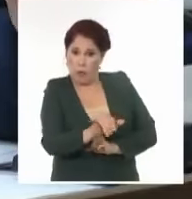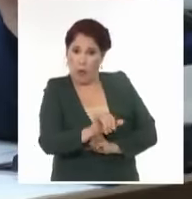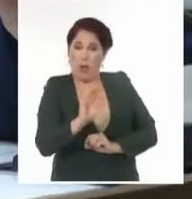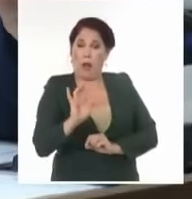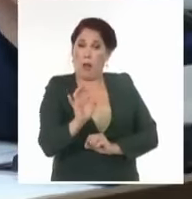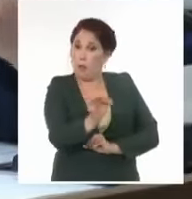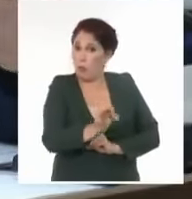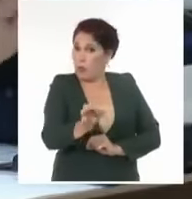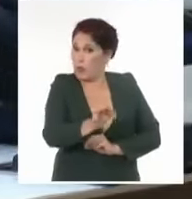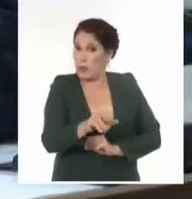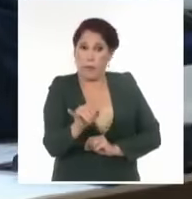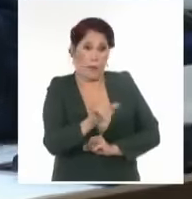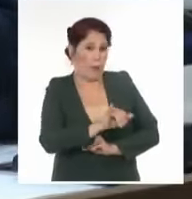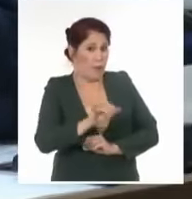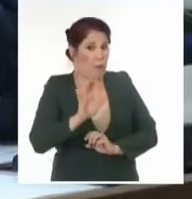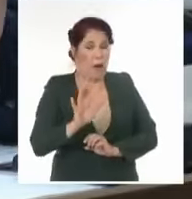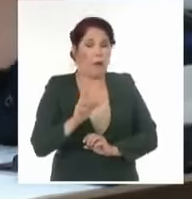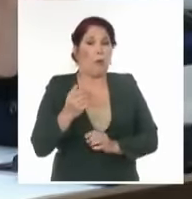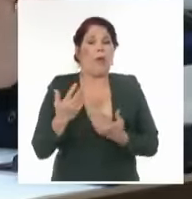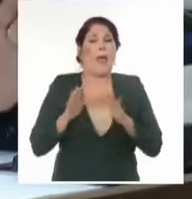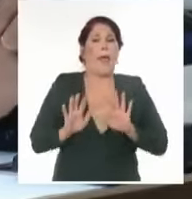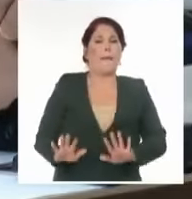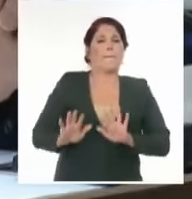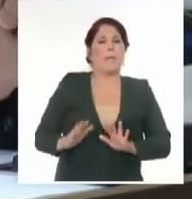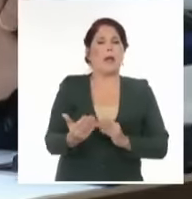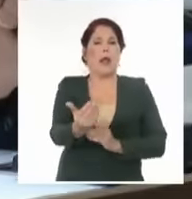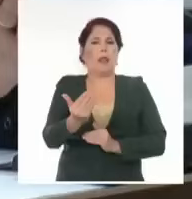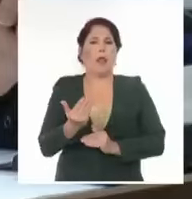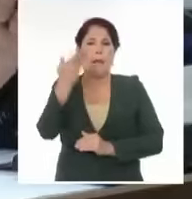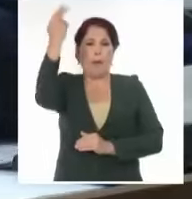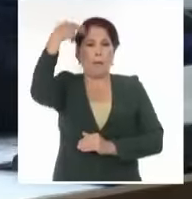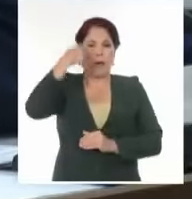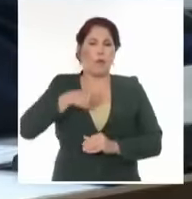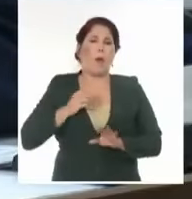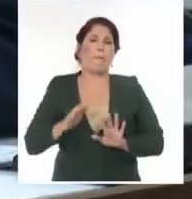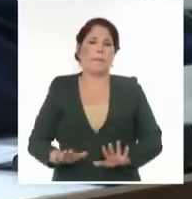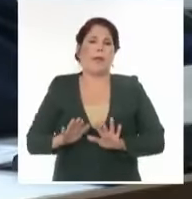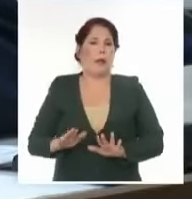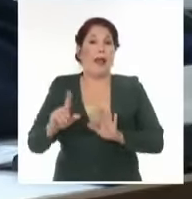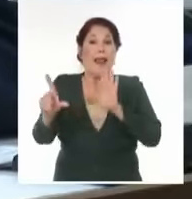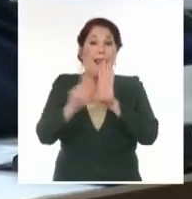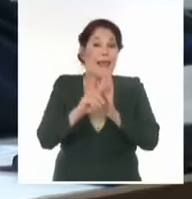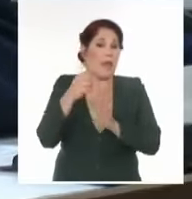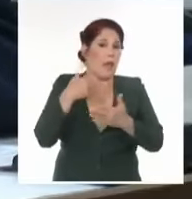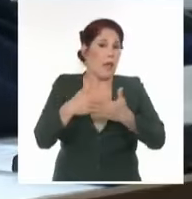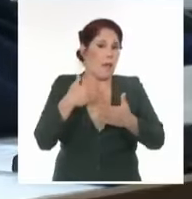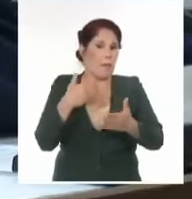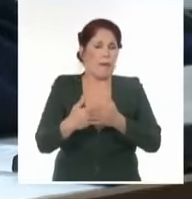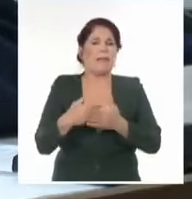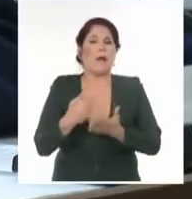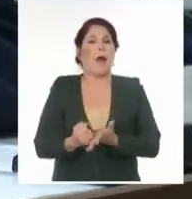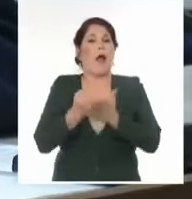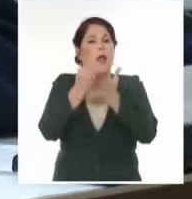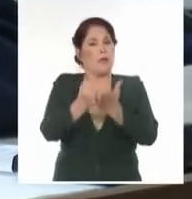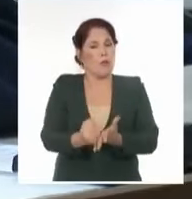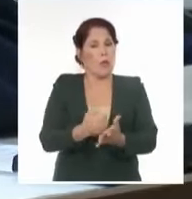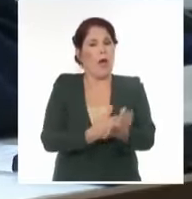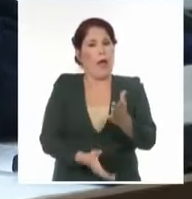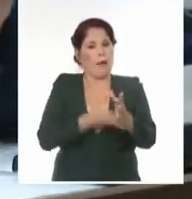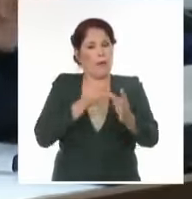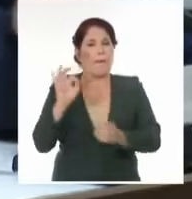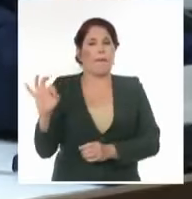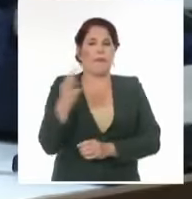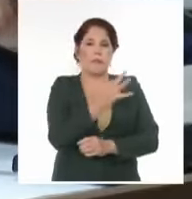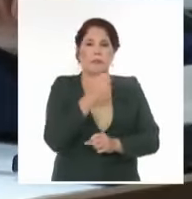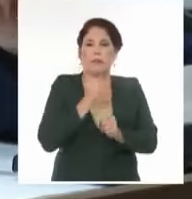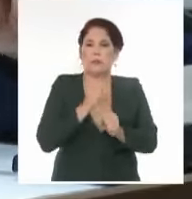lo he dicho más de una ocasión, no pueden estar esperando a ver qué viene de arriba. La ley de empresas, afirmó Marrero, contribuirá de manera efectiva al perfeccionamiento